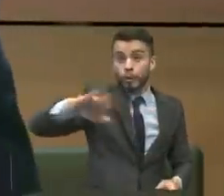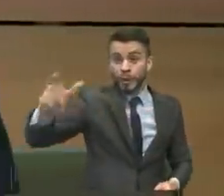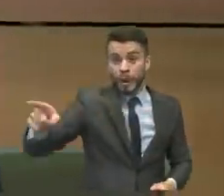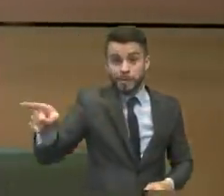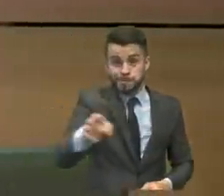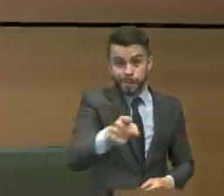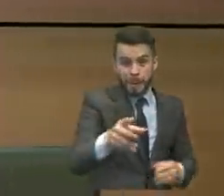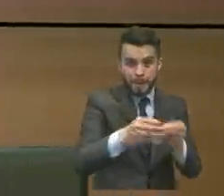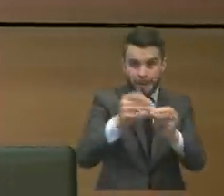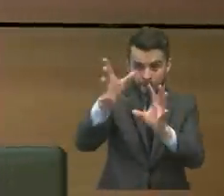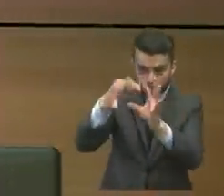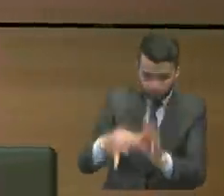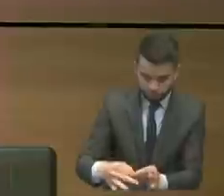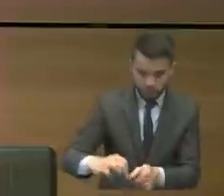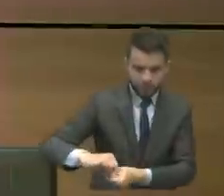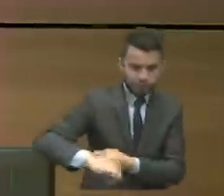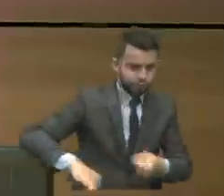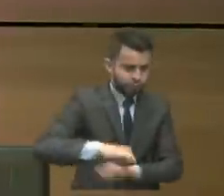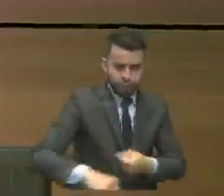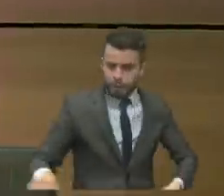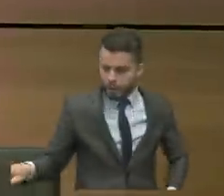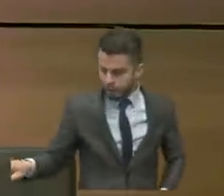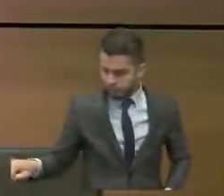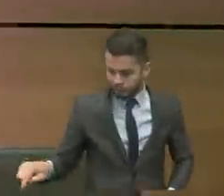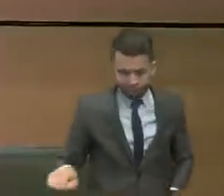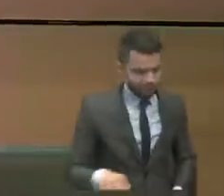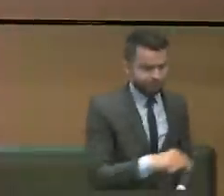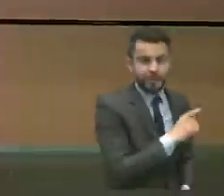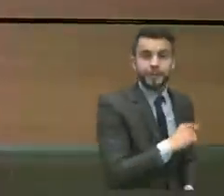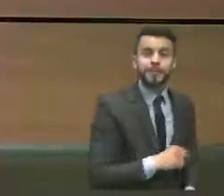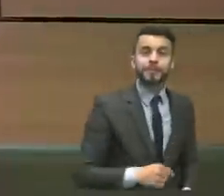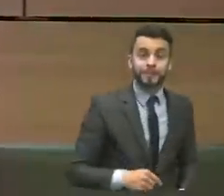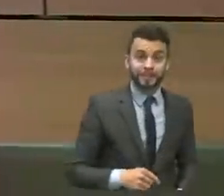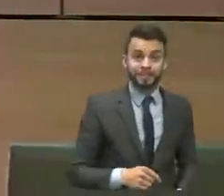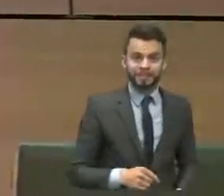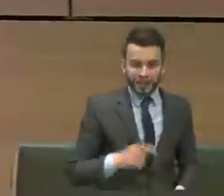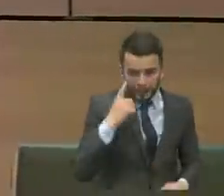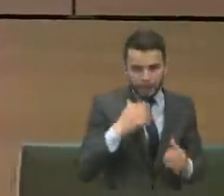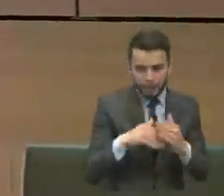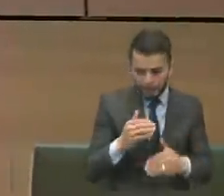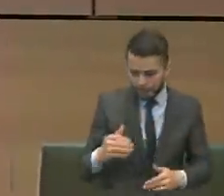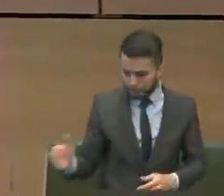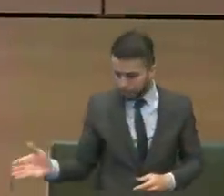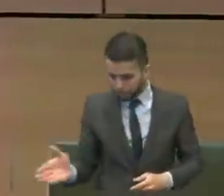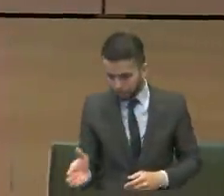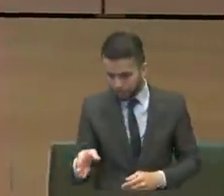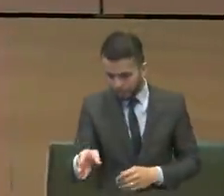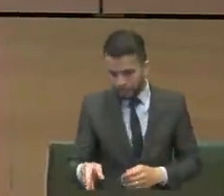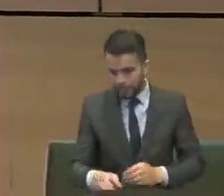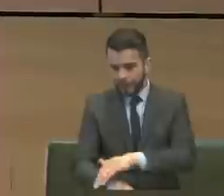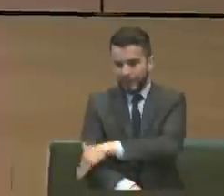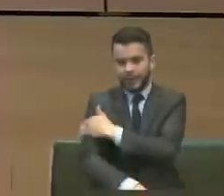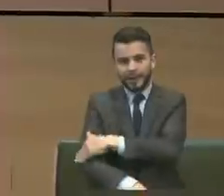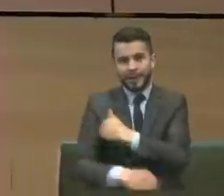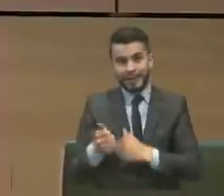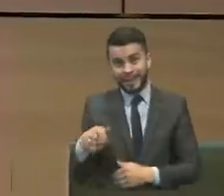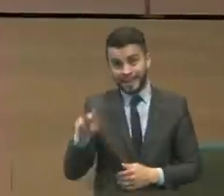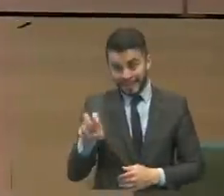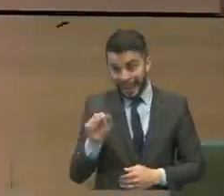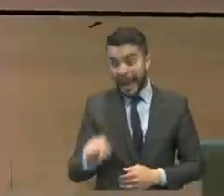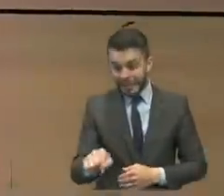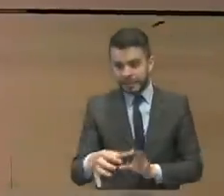cicloalameda del Medio Milenio, que va a quedar más o menos a la altura de la 17, digan ustedes, paralelo al corredor, más o menos.